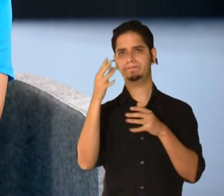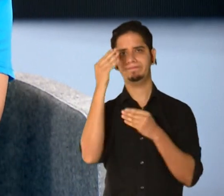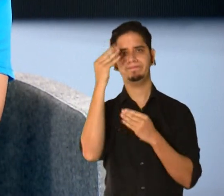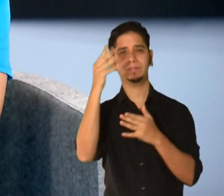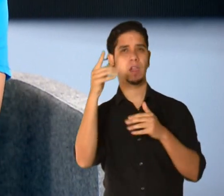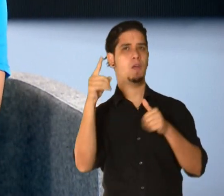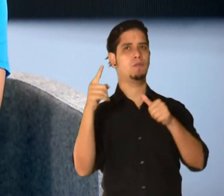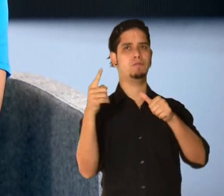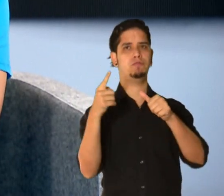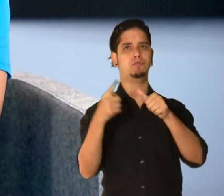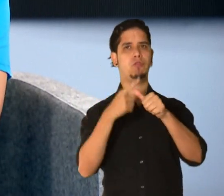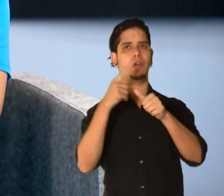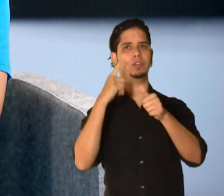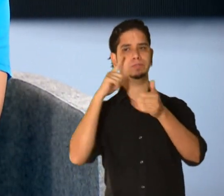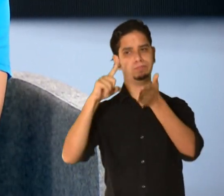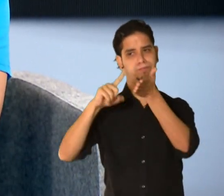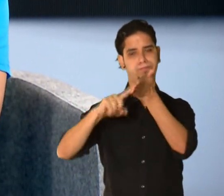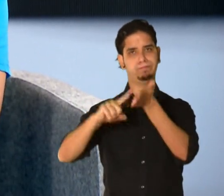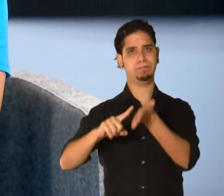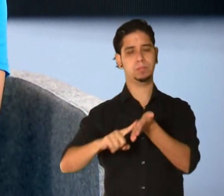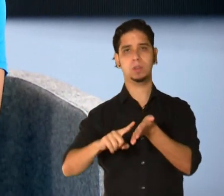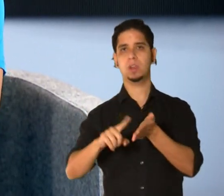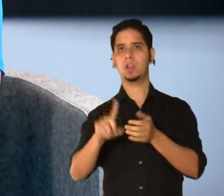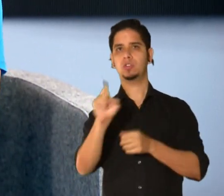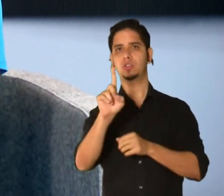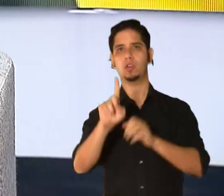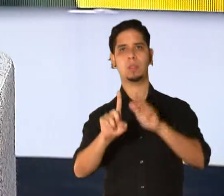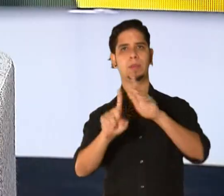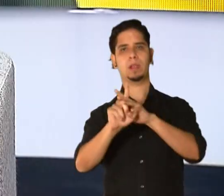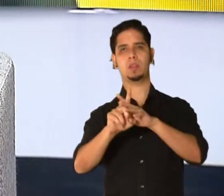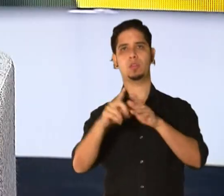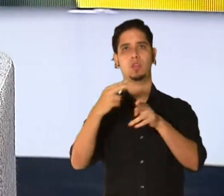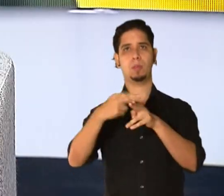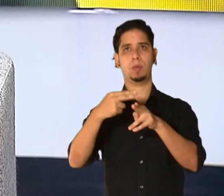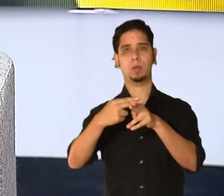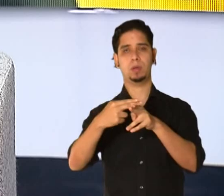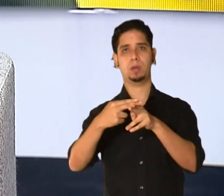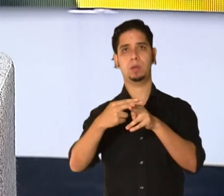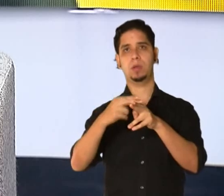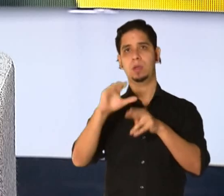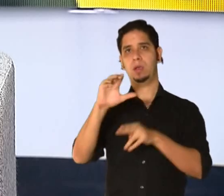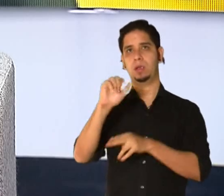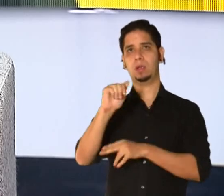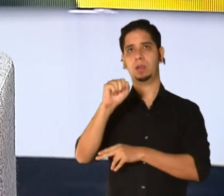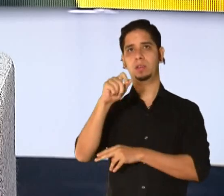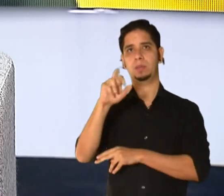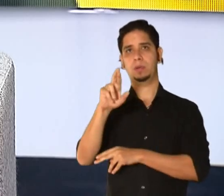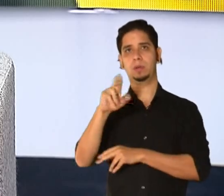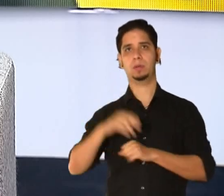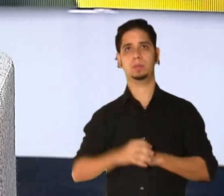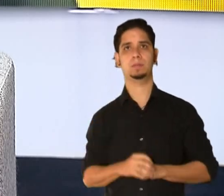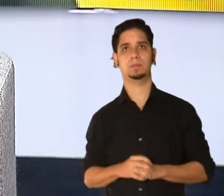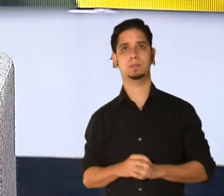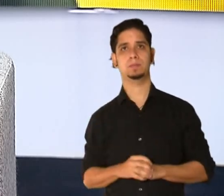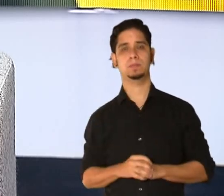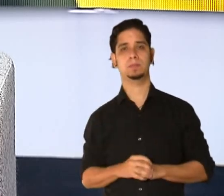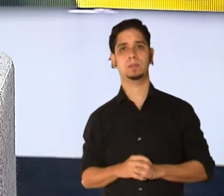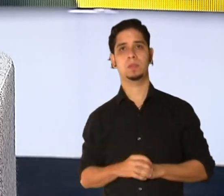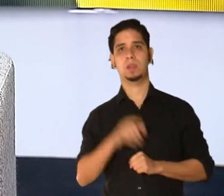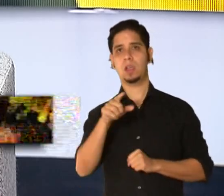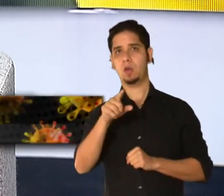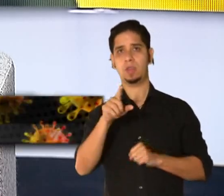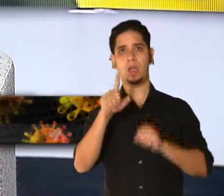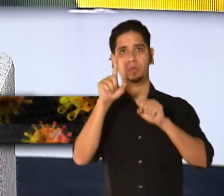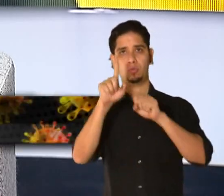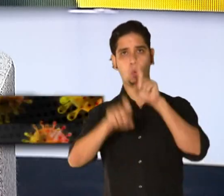qué consiste y el nombre? ¿De dónde sale el nombre CASPER? El CASPER es, por las siglas en inglés, es una encuesta rápida de